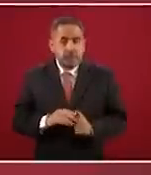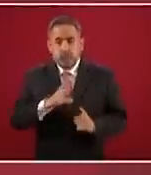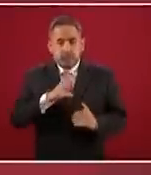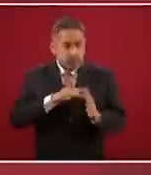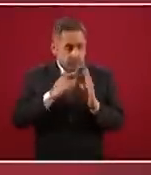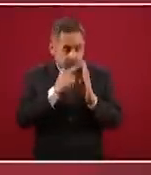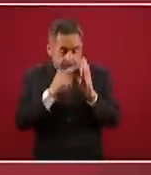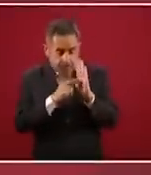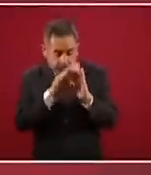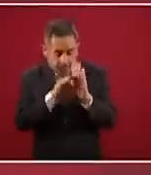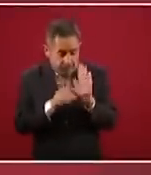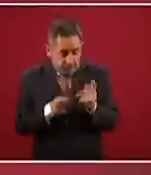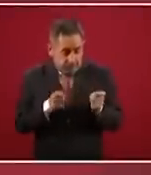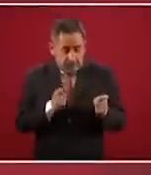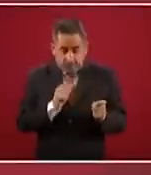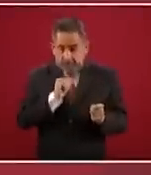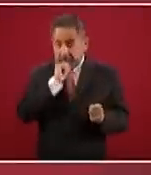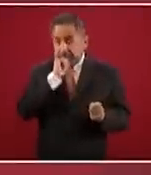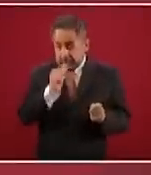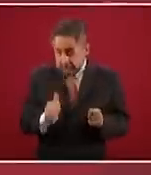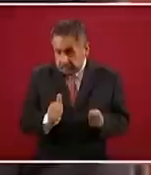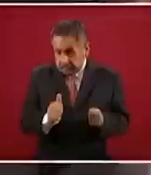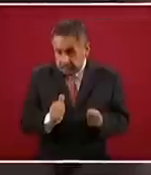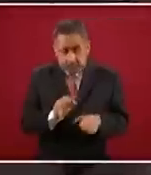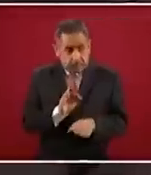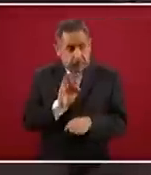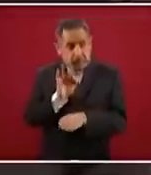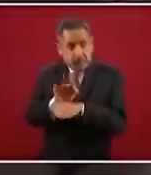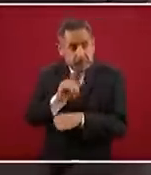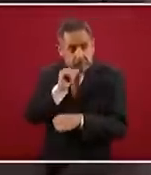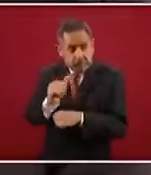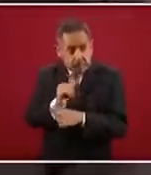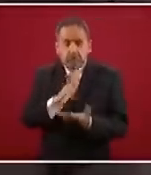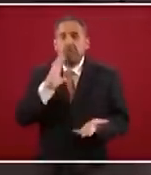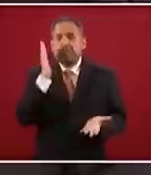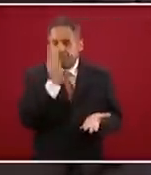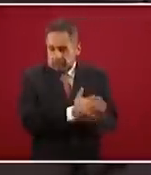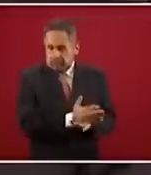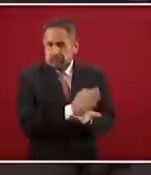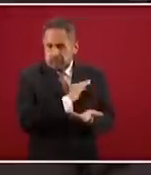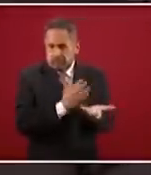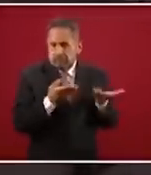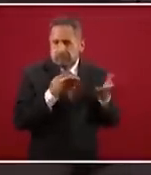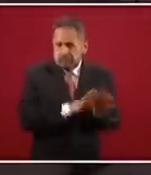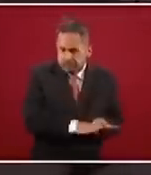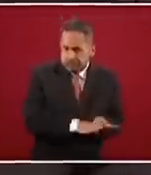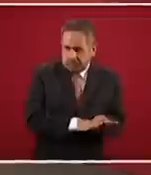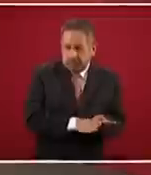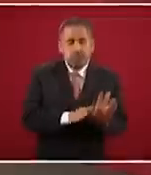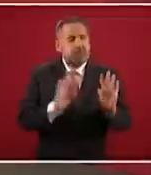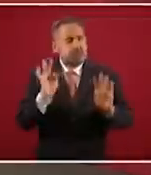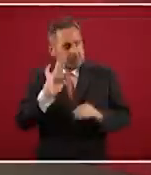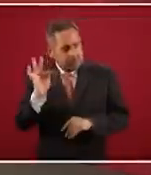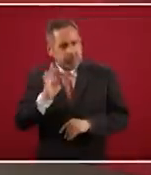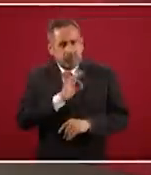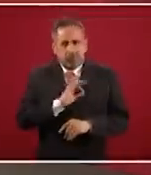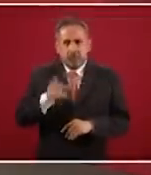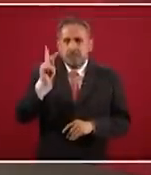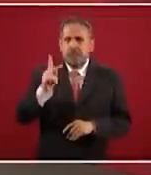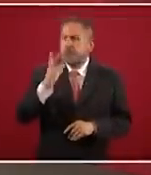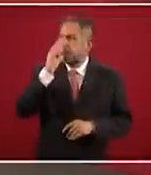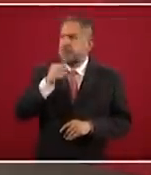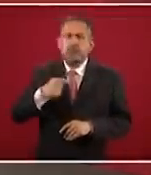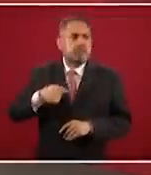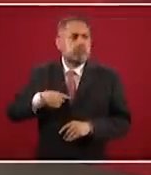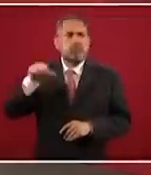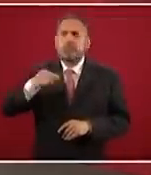medidas de protección al medio ambiente y que se afecte la salud, pero no puede ser